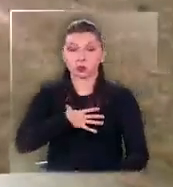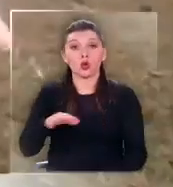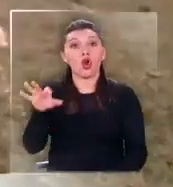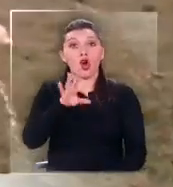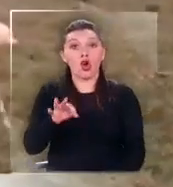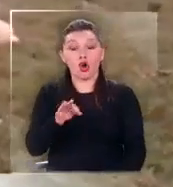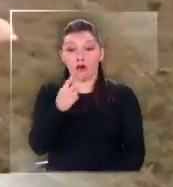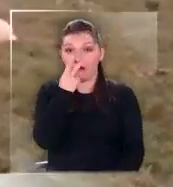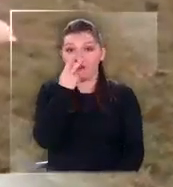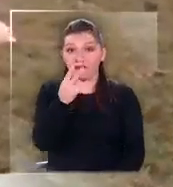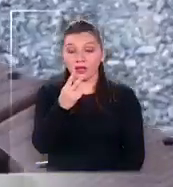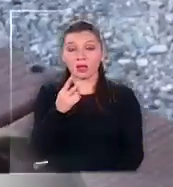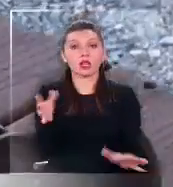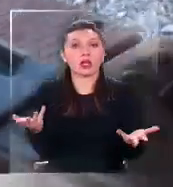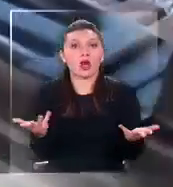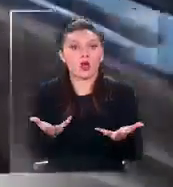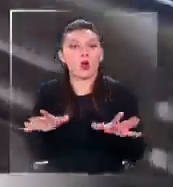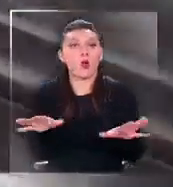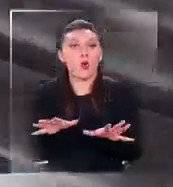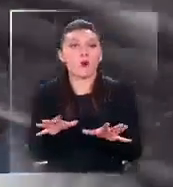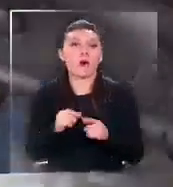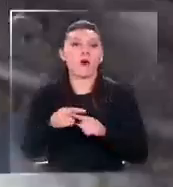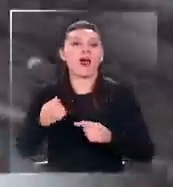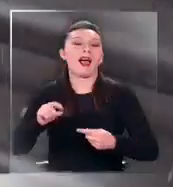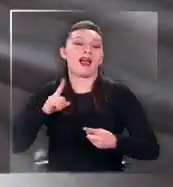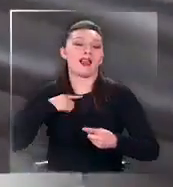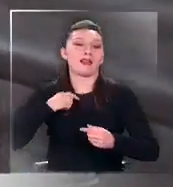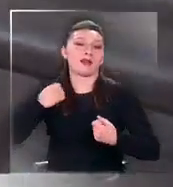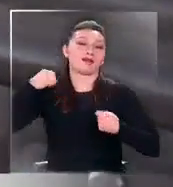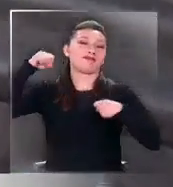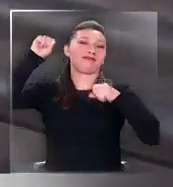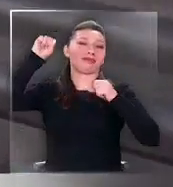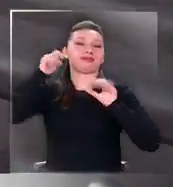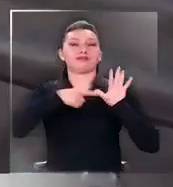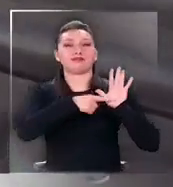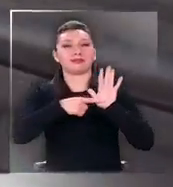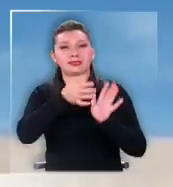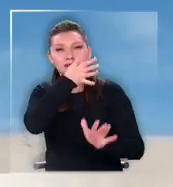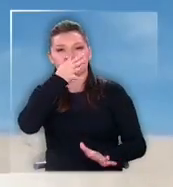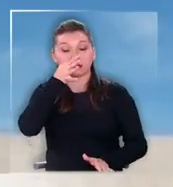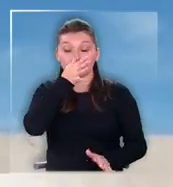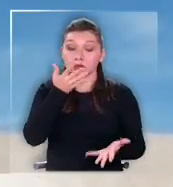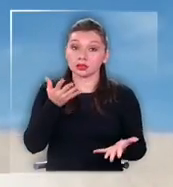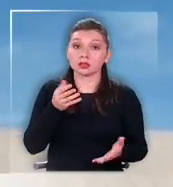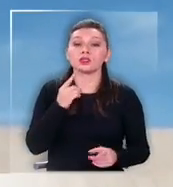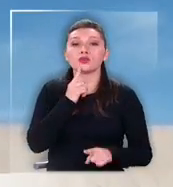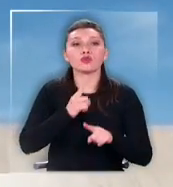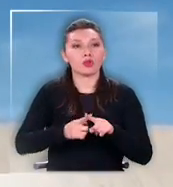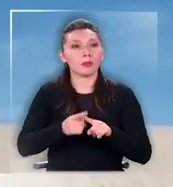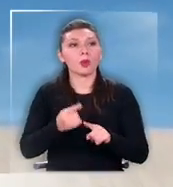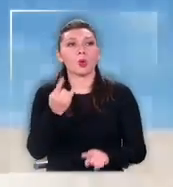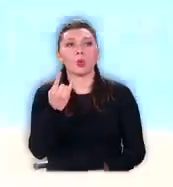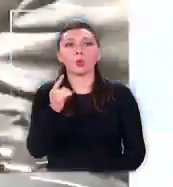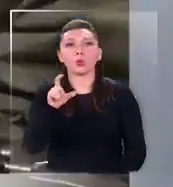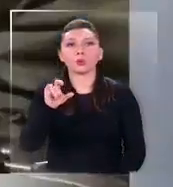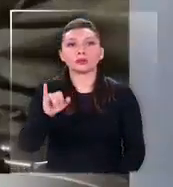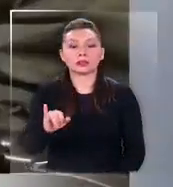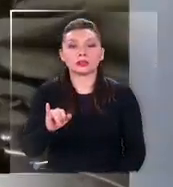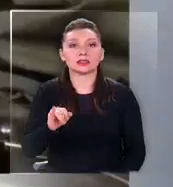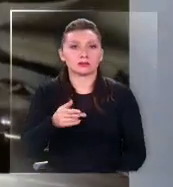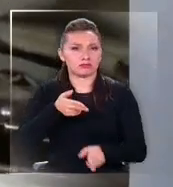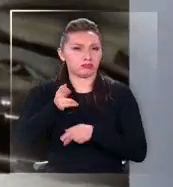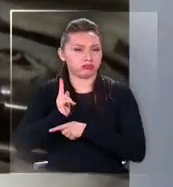marca visible que sea utilizada como trofeo. Los usos para esta UCI. Armamento de guerra